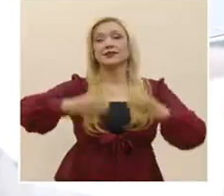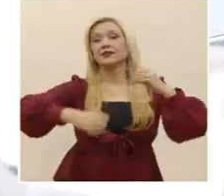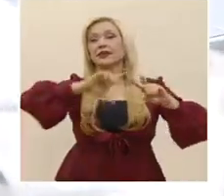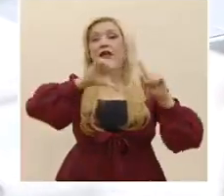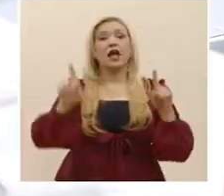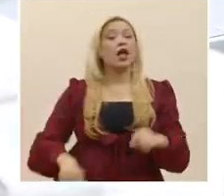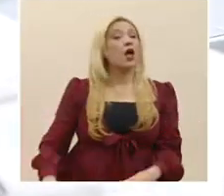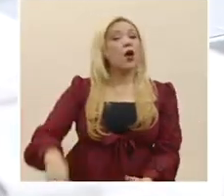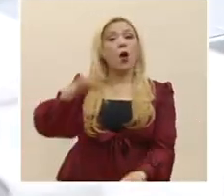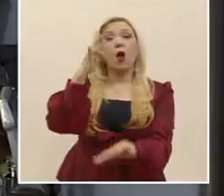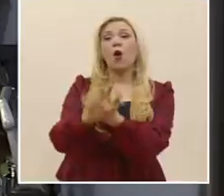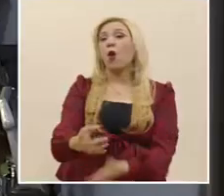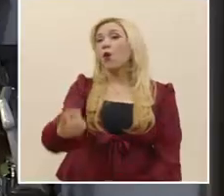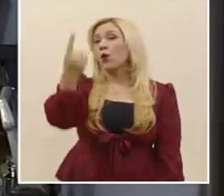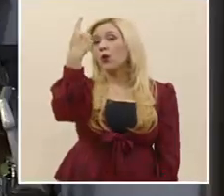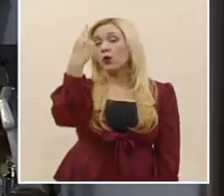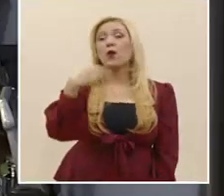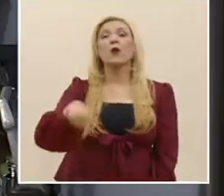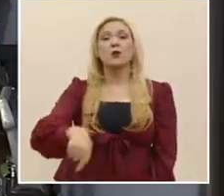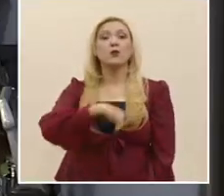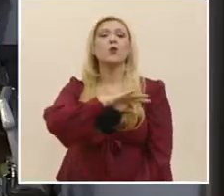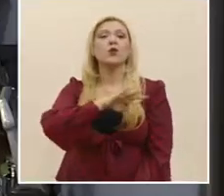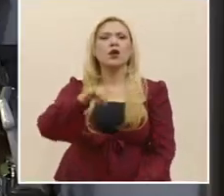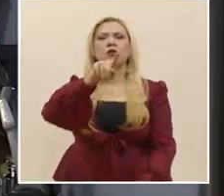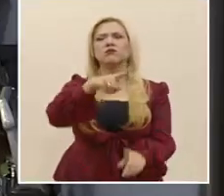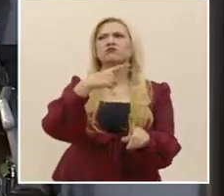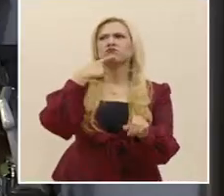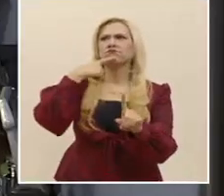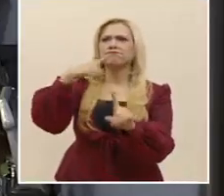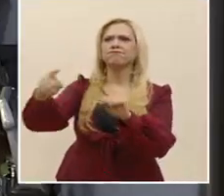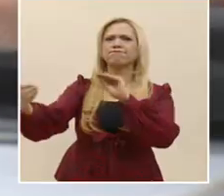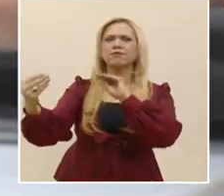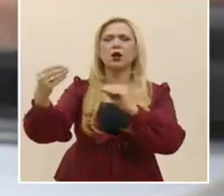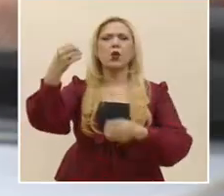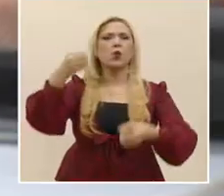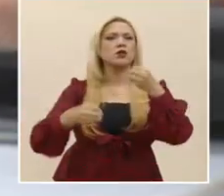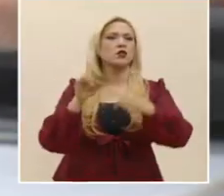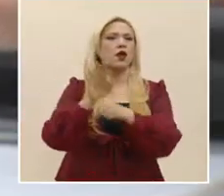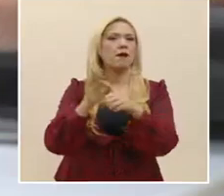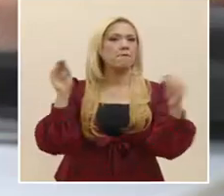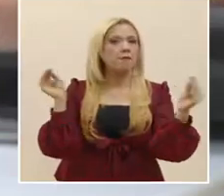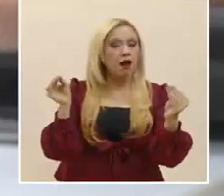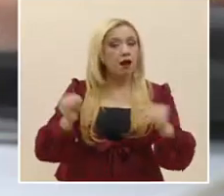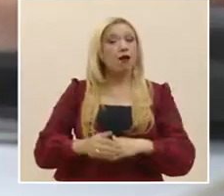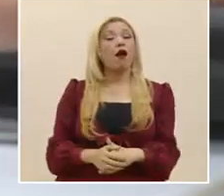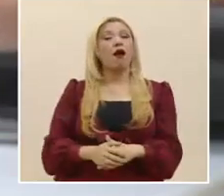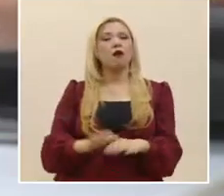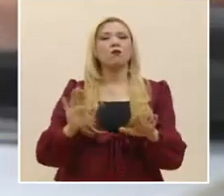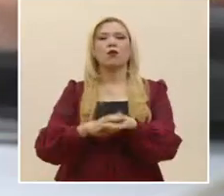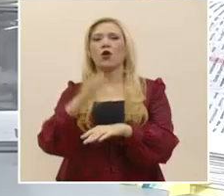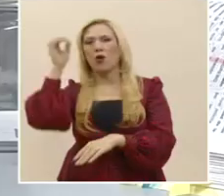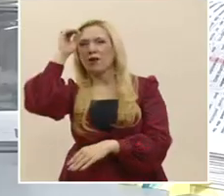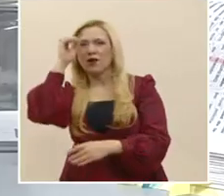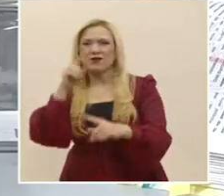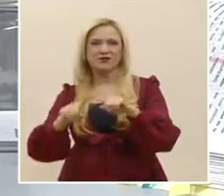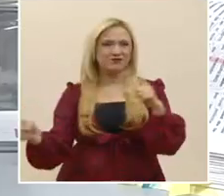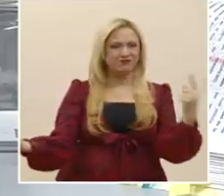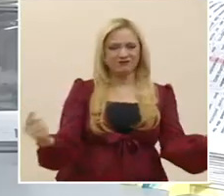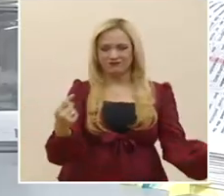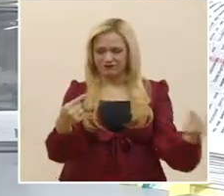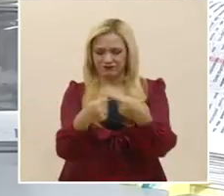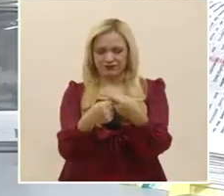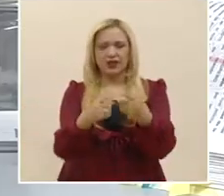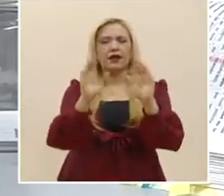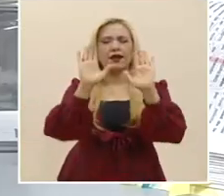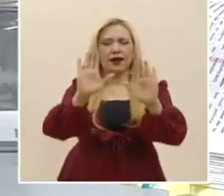el único medio electrónico habilitado para interponer recursos en el juicio de amparo. Al resolver una contradicción de criterios, la sala detalló